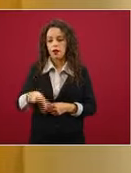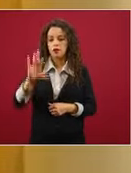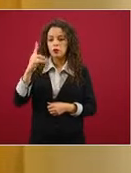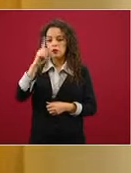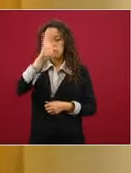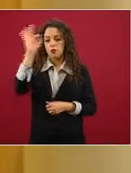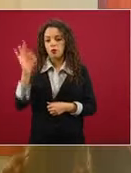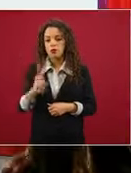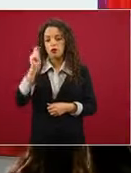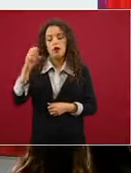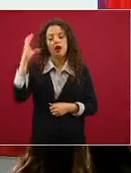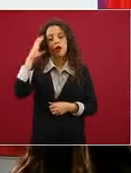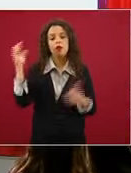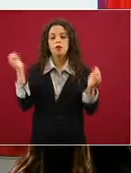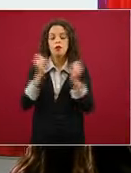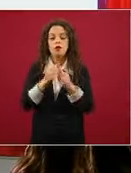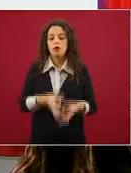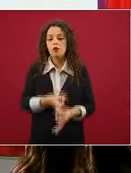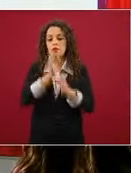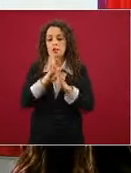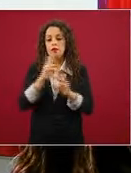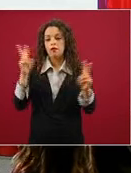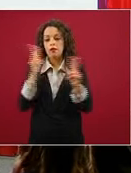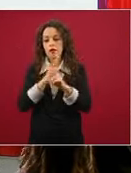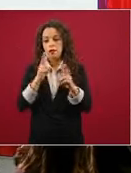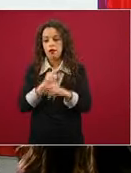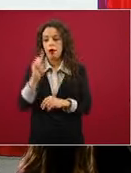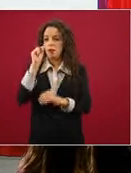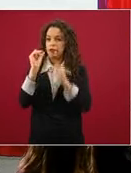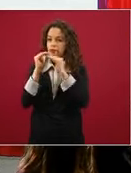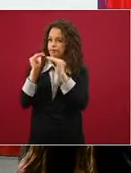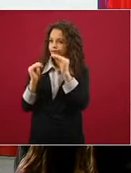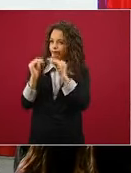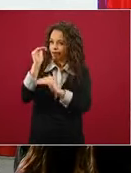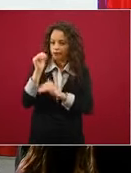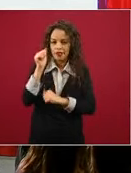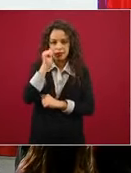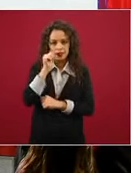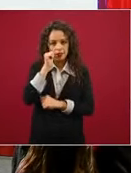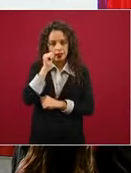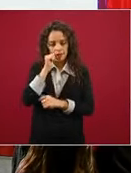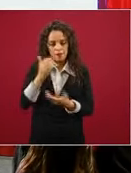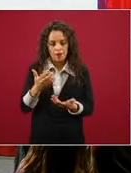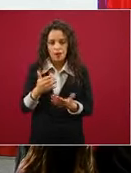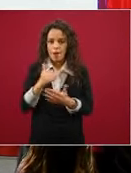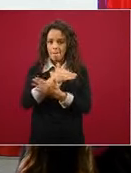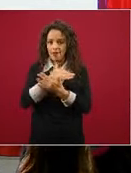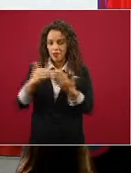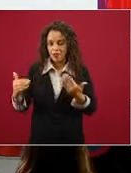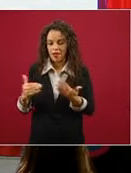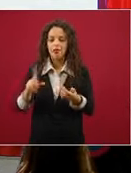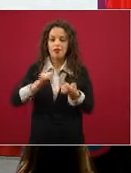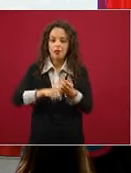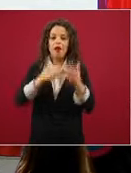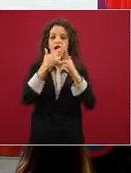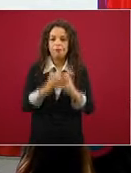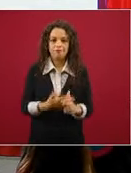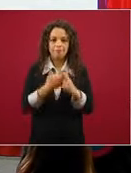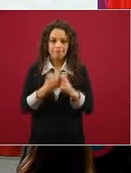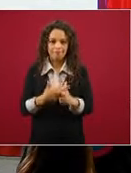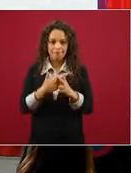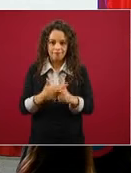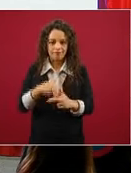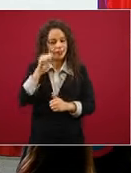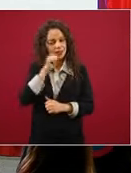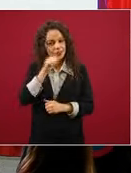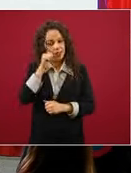o pasando un poquito la mitad de la disponibilidad que se tiene. Y ahora sí, creo que Zacatecas es precisamente la última